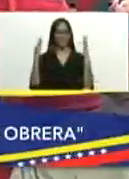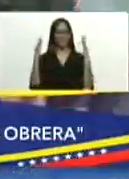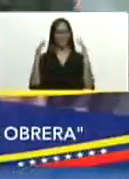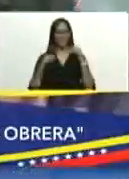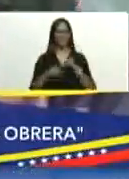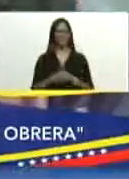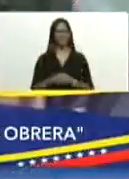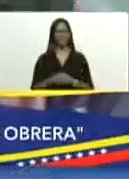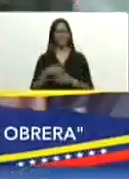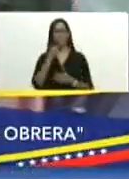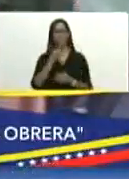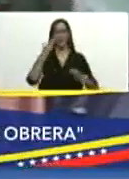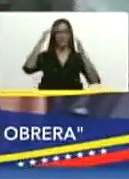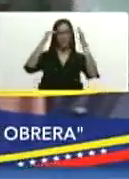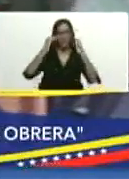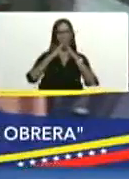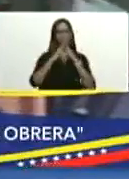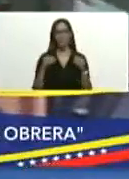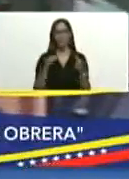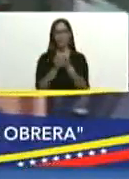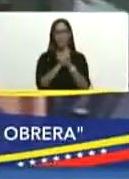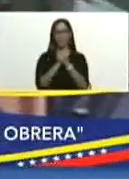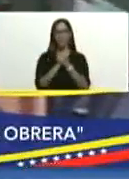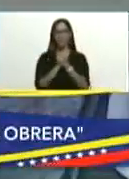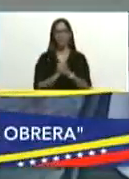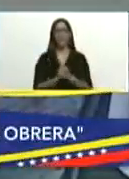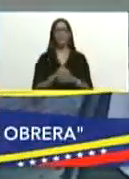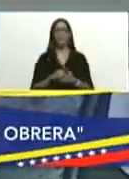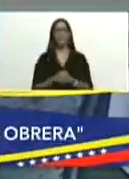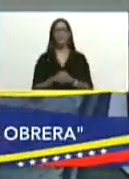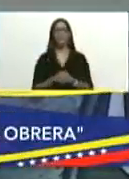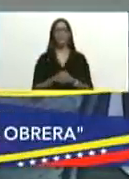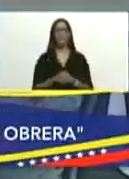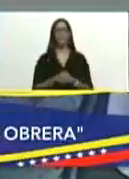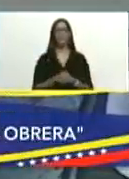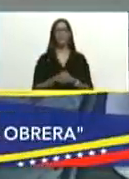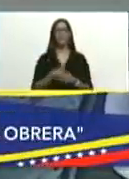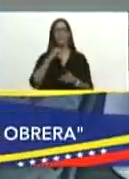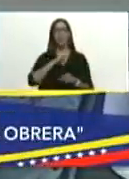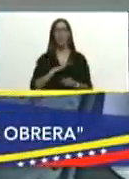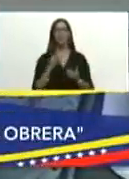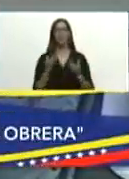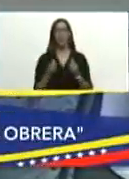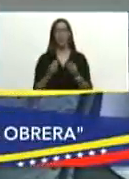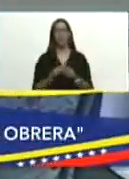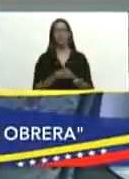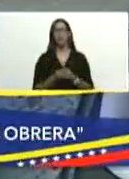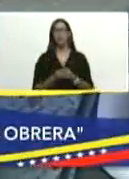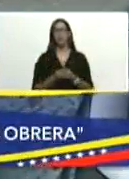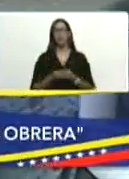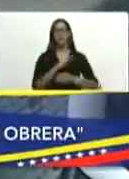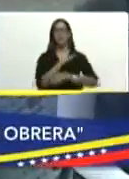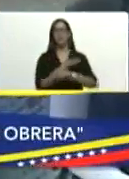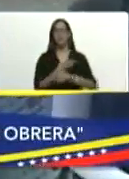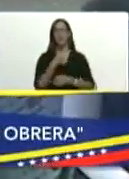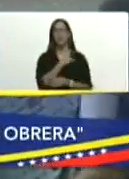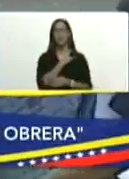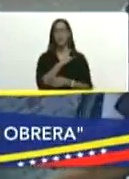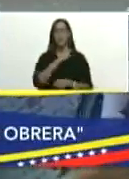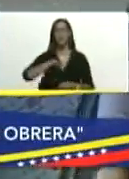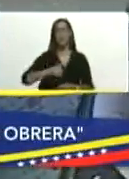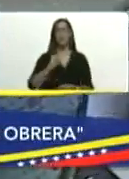bueno saludo a todos los camaradas hemos estado acá la universidad te